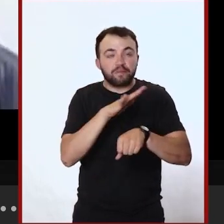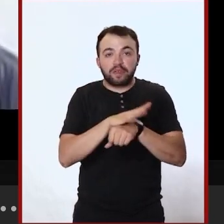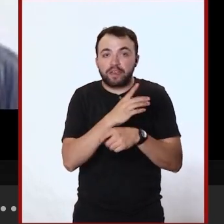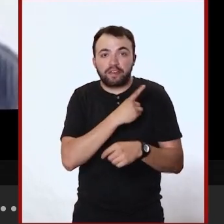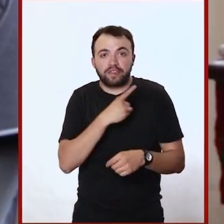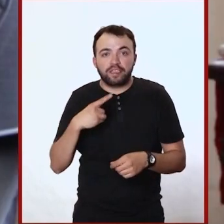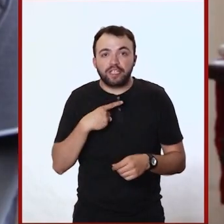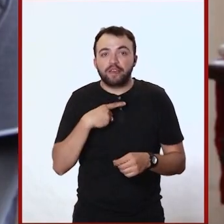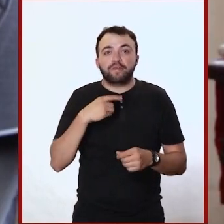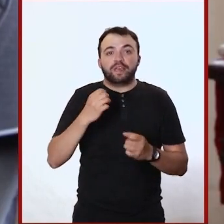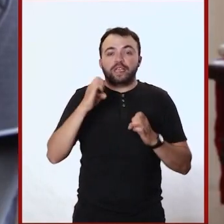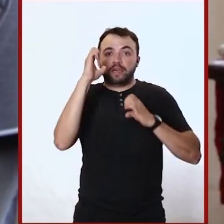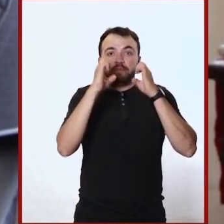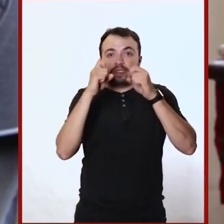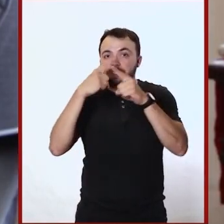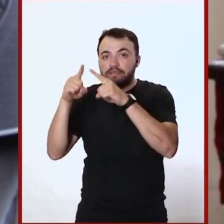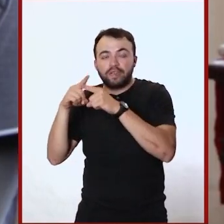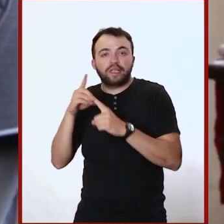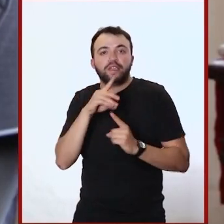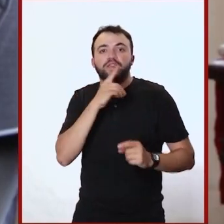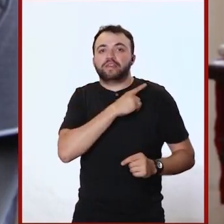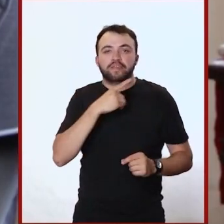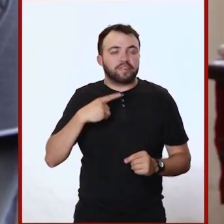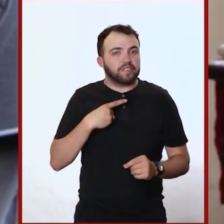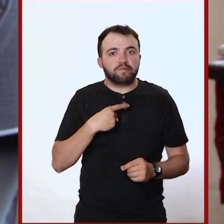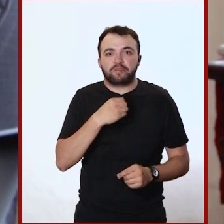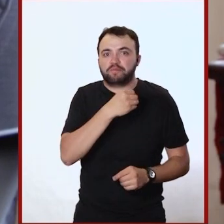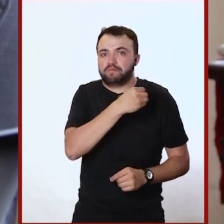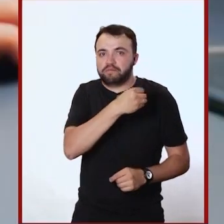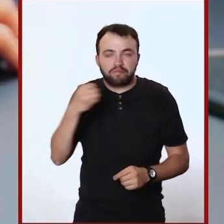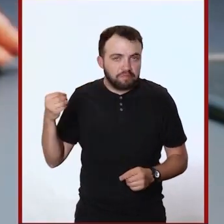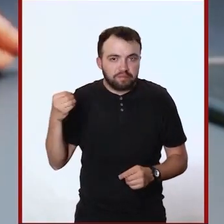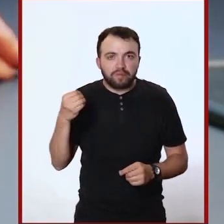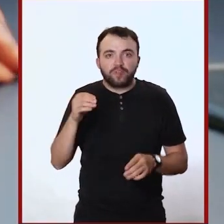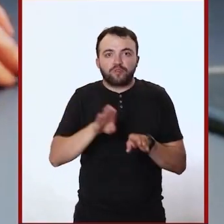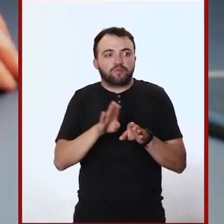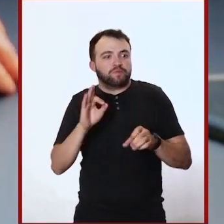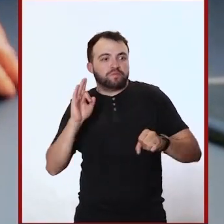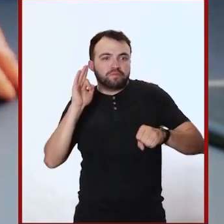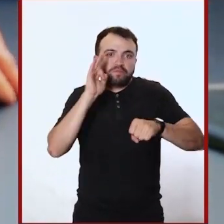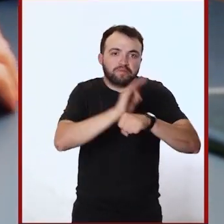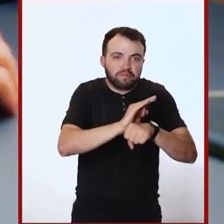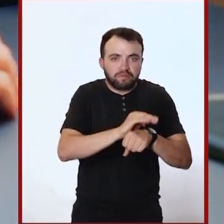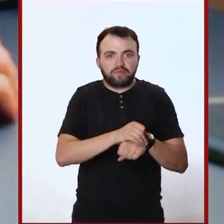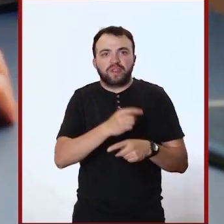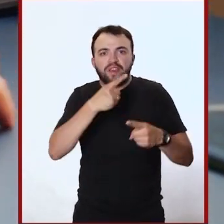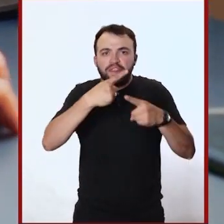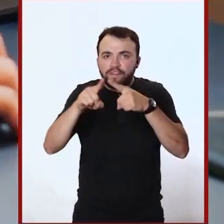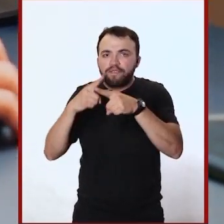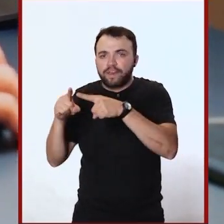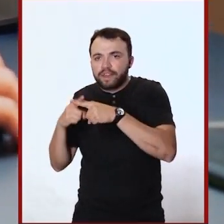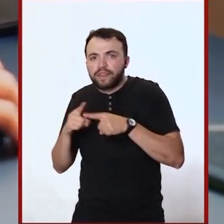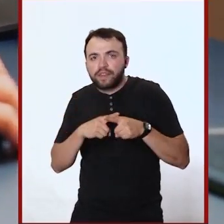de como venía, entre una forma de trabajar y una forma de desempeñar labores